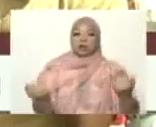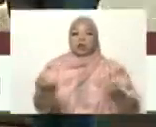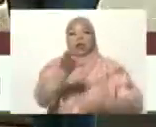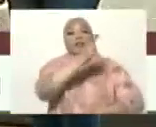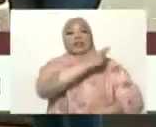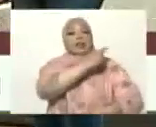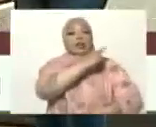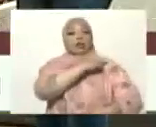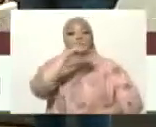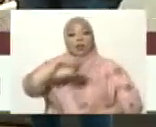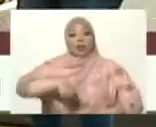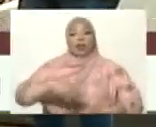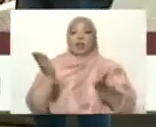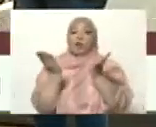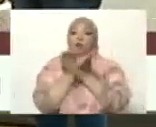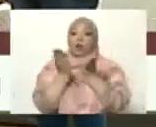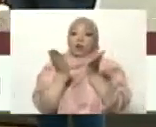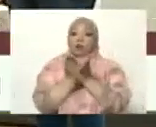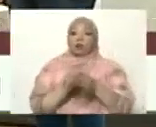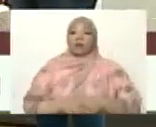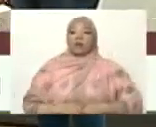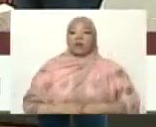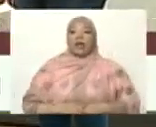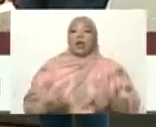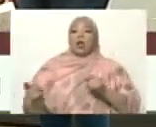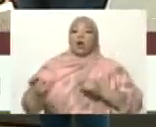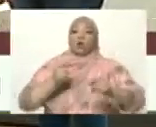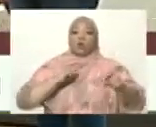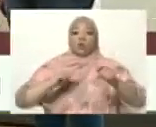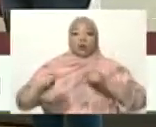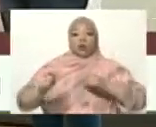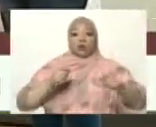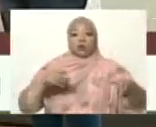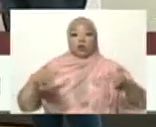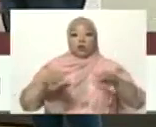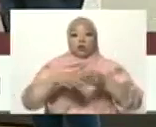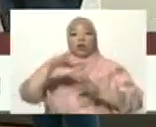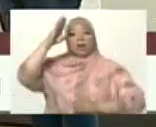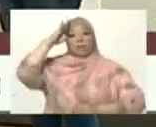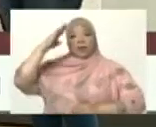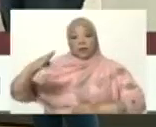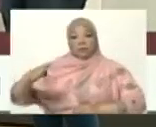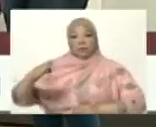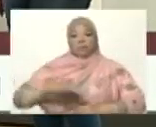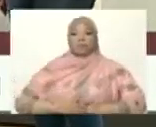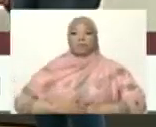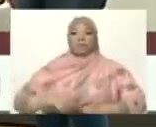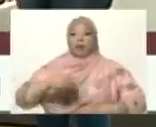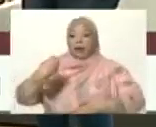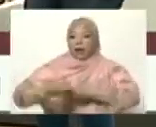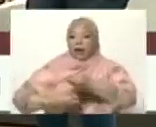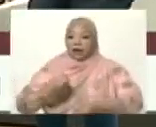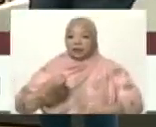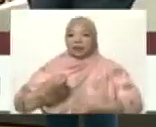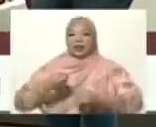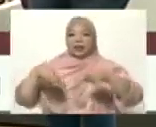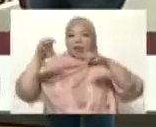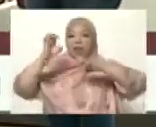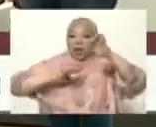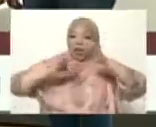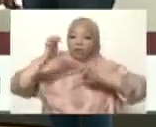instituto, porque la directora del instituto es la coordinadora de la brigada organizativa, es la que permite hacer el levantamiento, ver